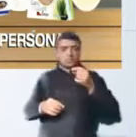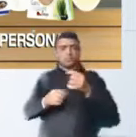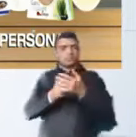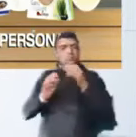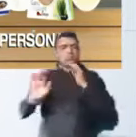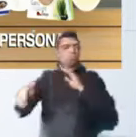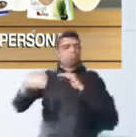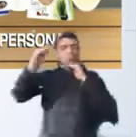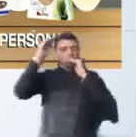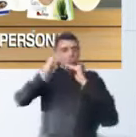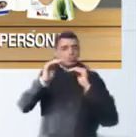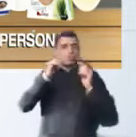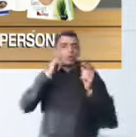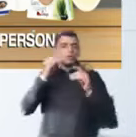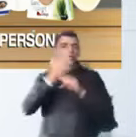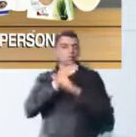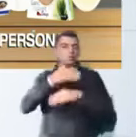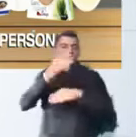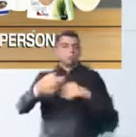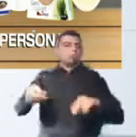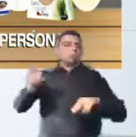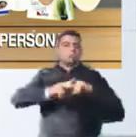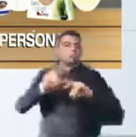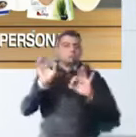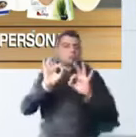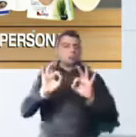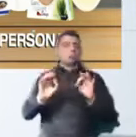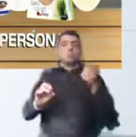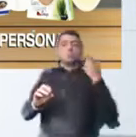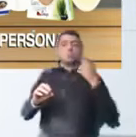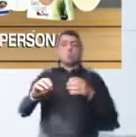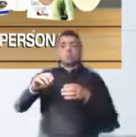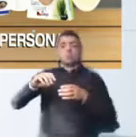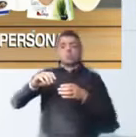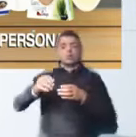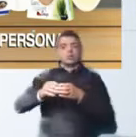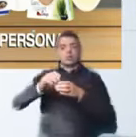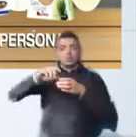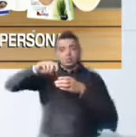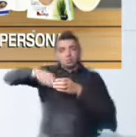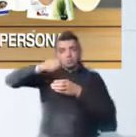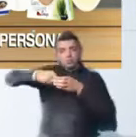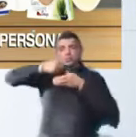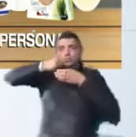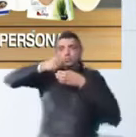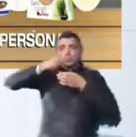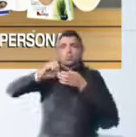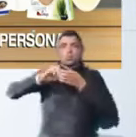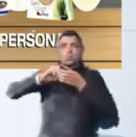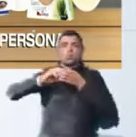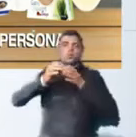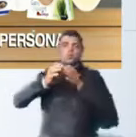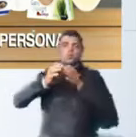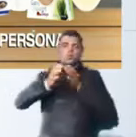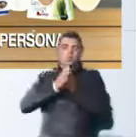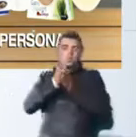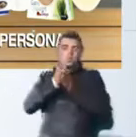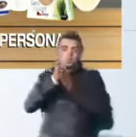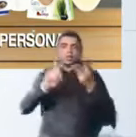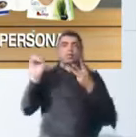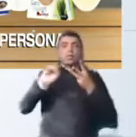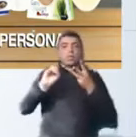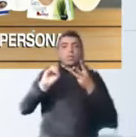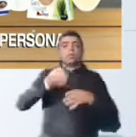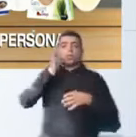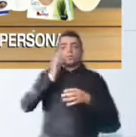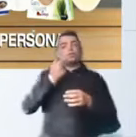complicaciones. Con solo un cereal, con solo una taza de chocolate, vamos a lograrlo. Ahora, definitivamente les recomiendo a